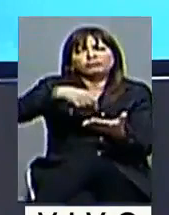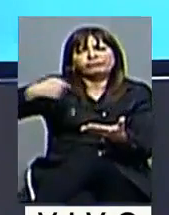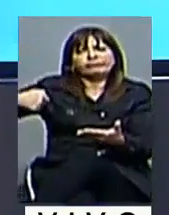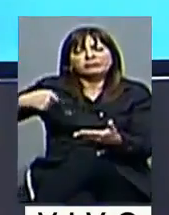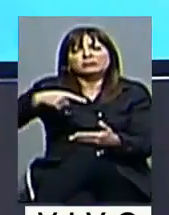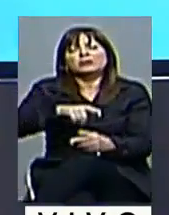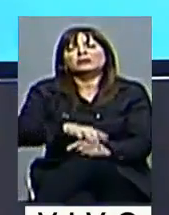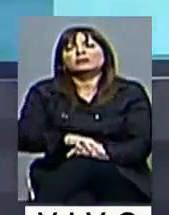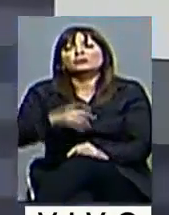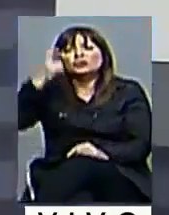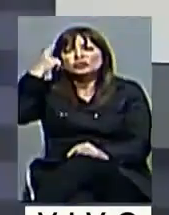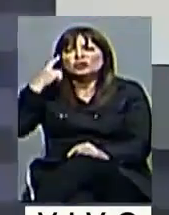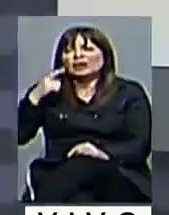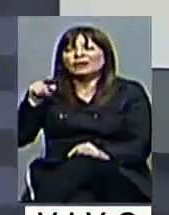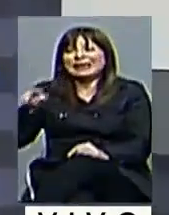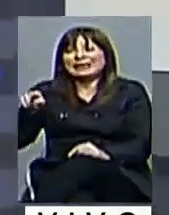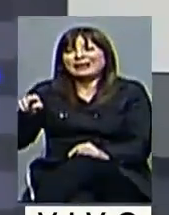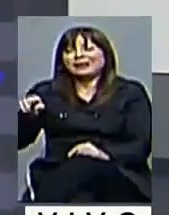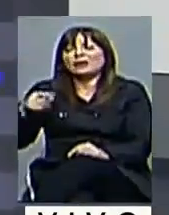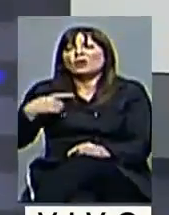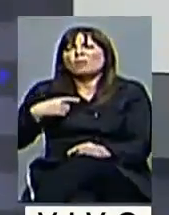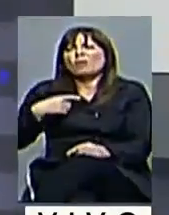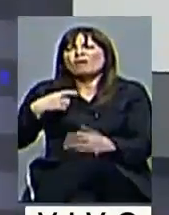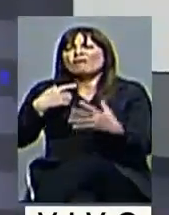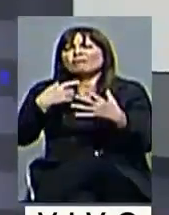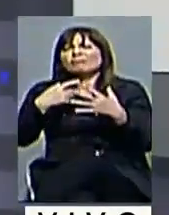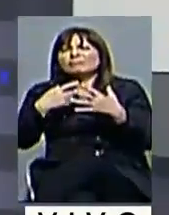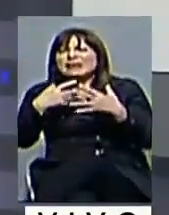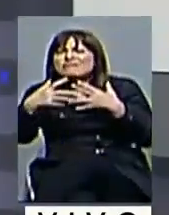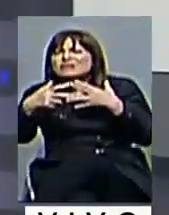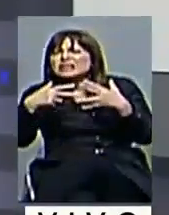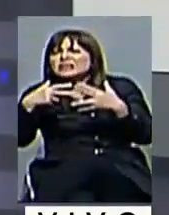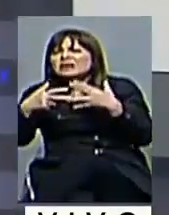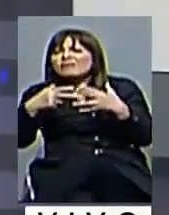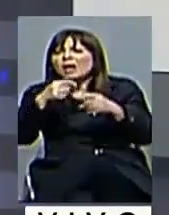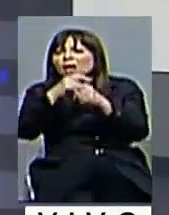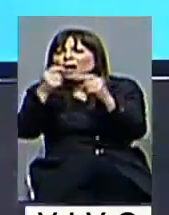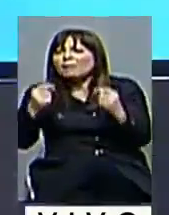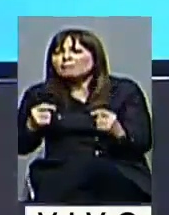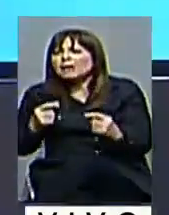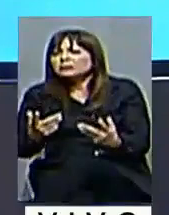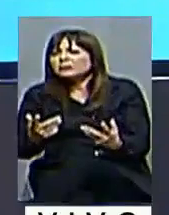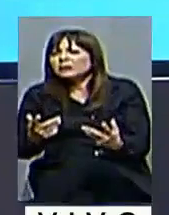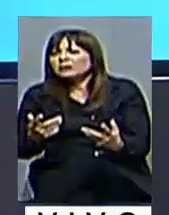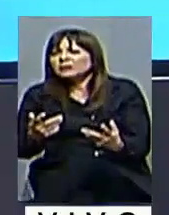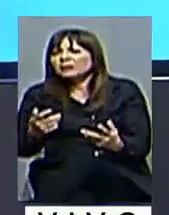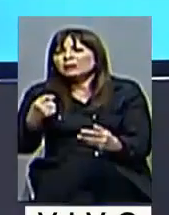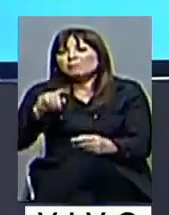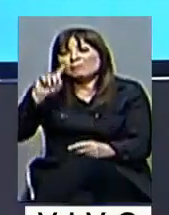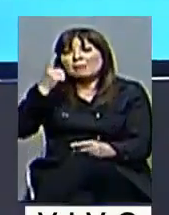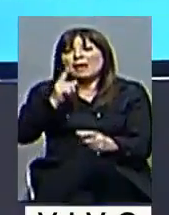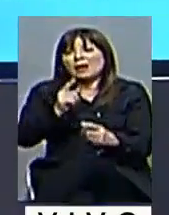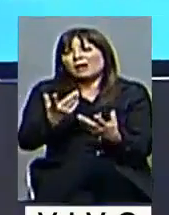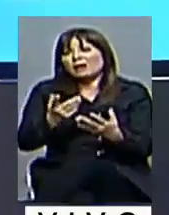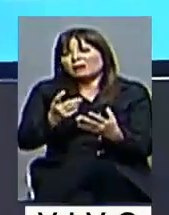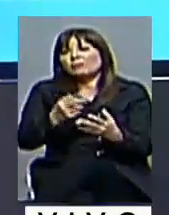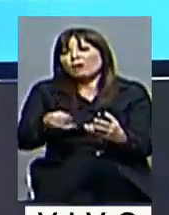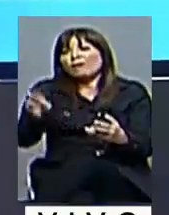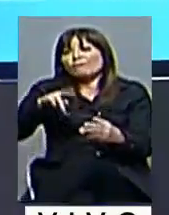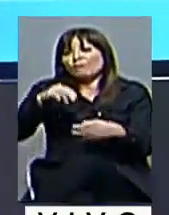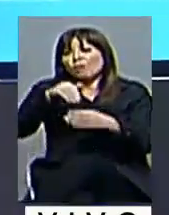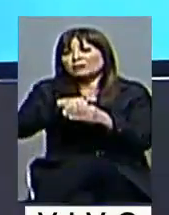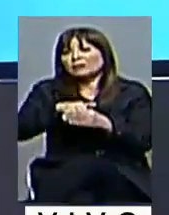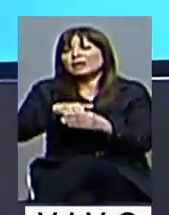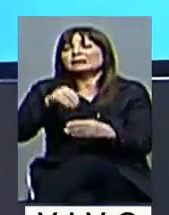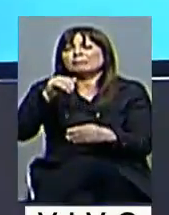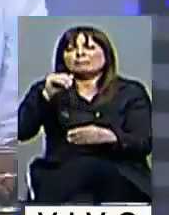visible en la campaña que Osandón, Kast y Felipe. Puede haber sido menos visible en la primera línea, pero tremendamente participando